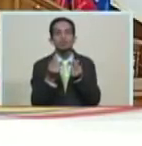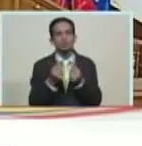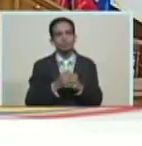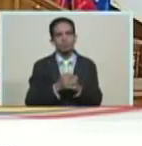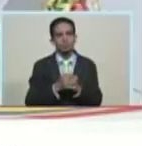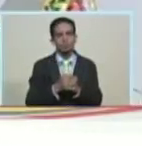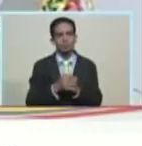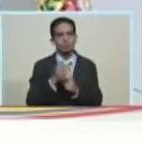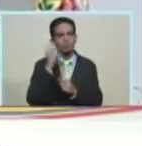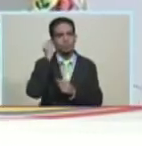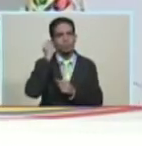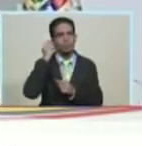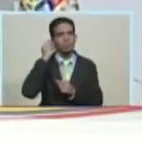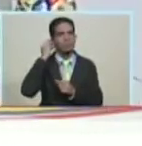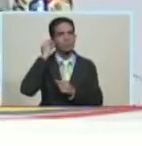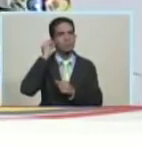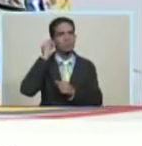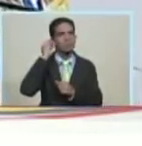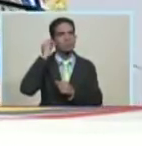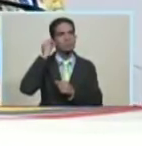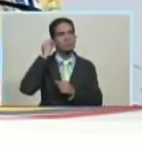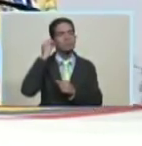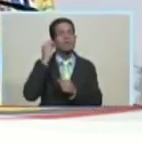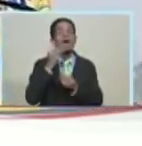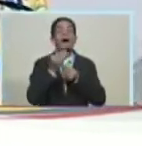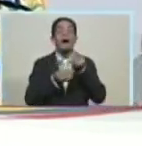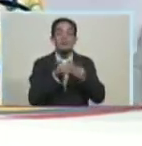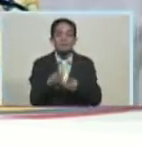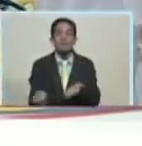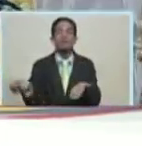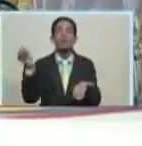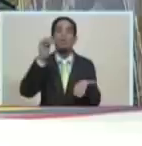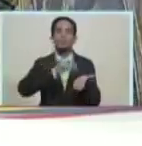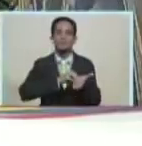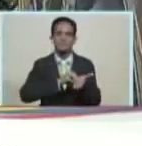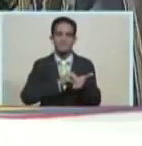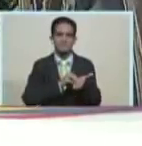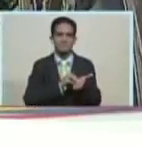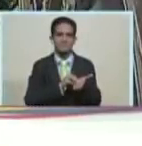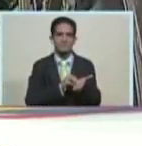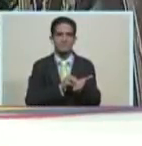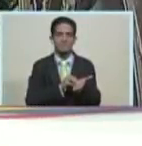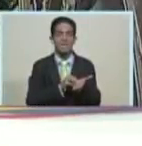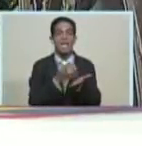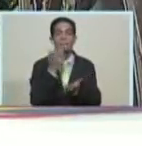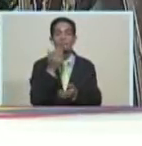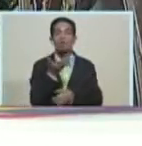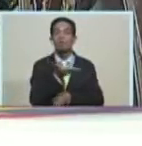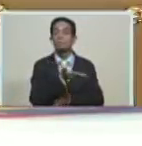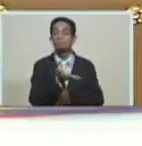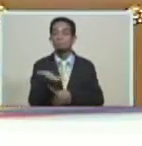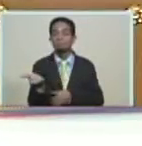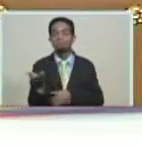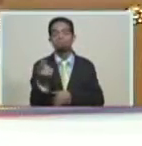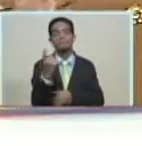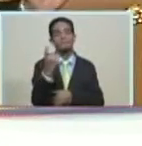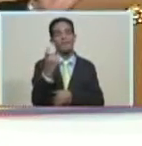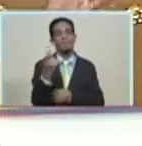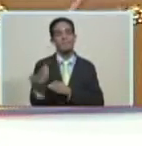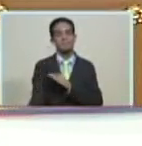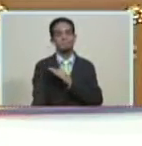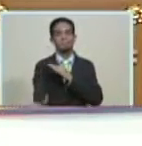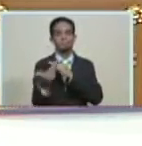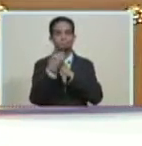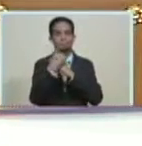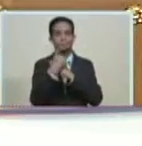50. Hacer de nuevo, compañeros y compañeras, los que están aquí y no están aquí de la superintendencia que